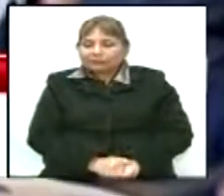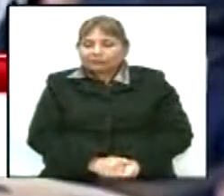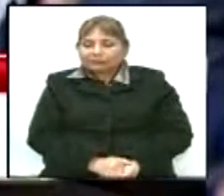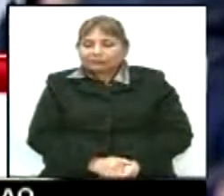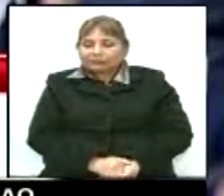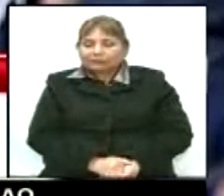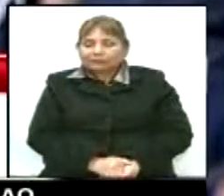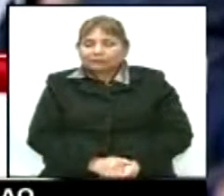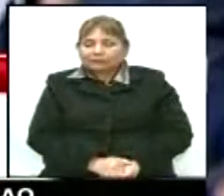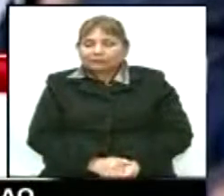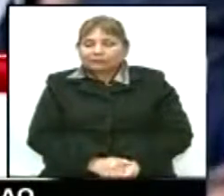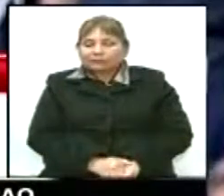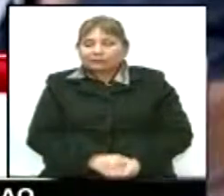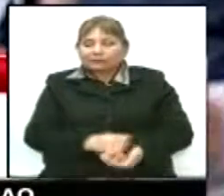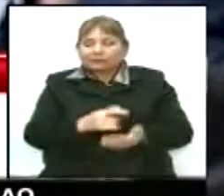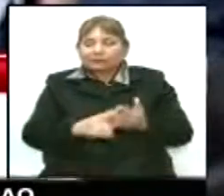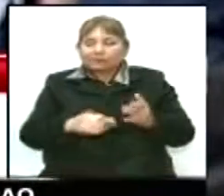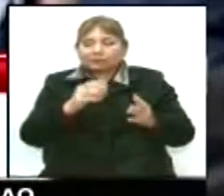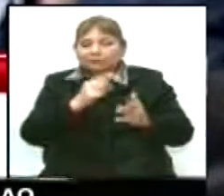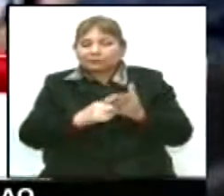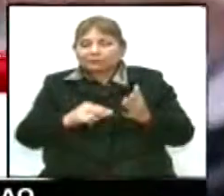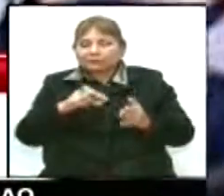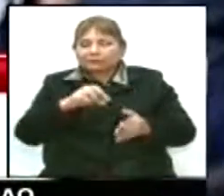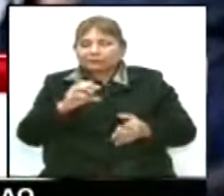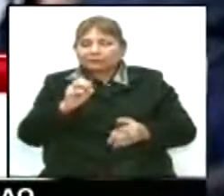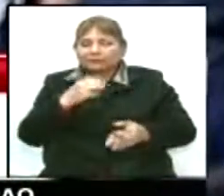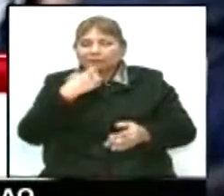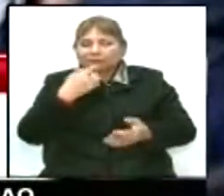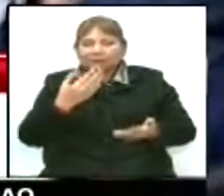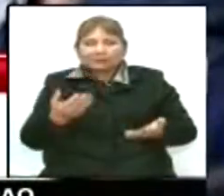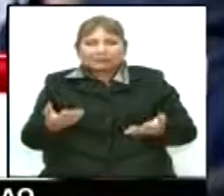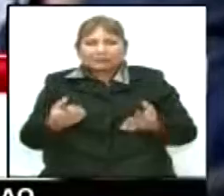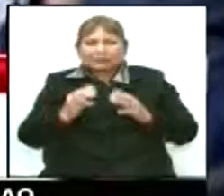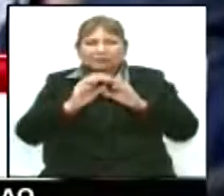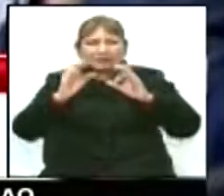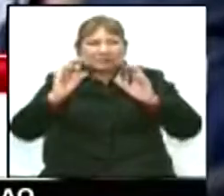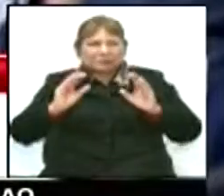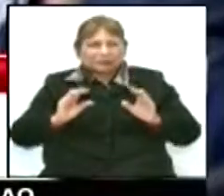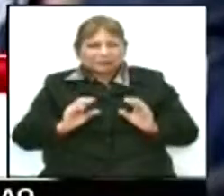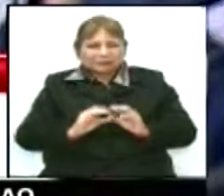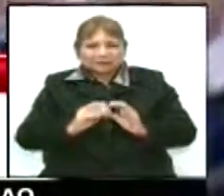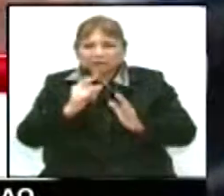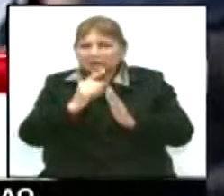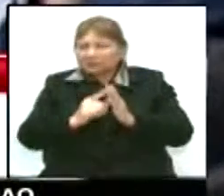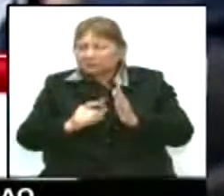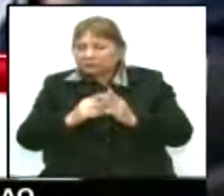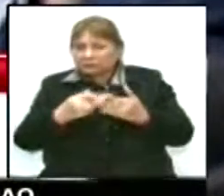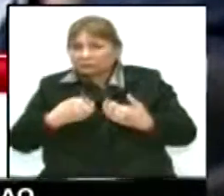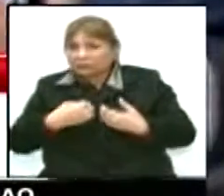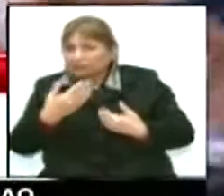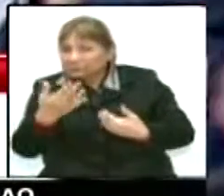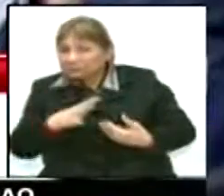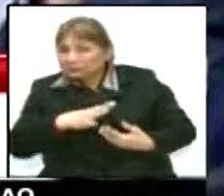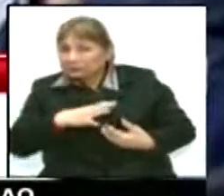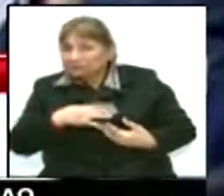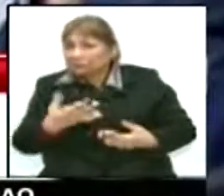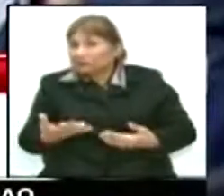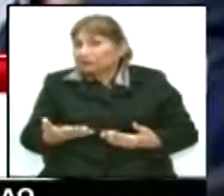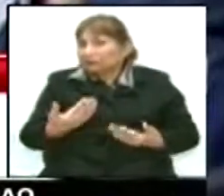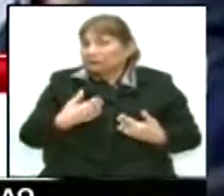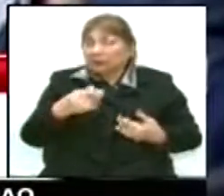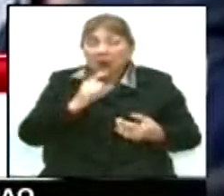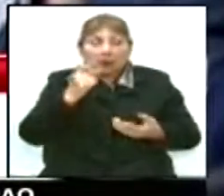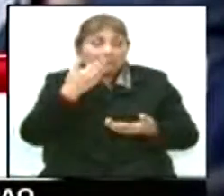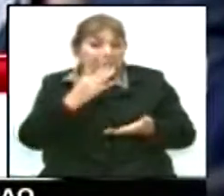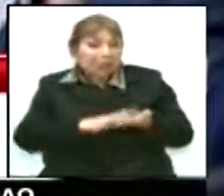20 años de ejercicio profesional, intachable trayectoria personal, profesional, democrática, ¿quién nos da ese certificado de persona intachable? Excepto otros requisitos que